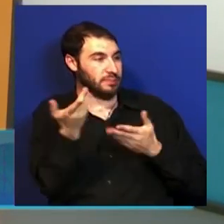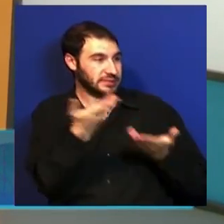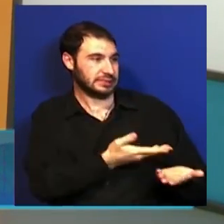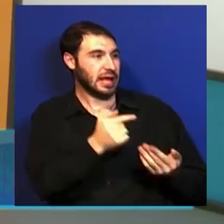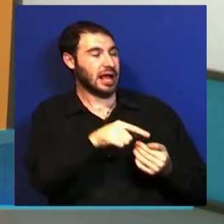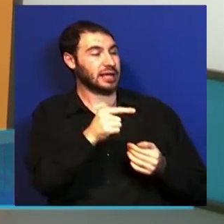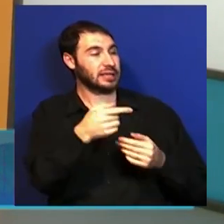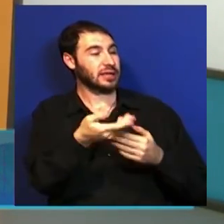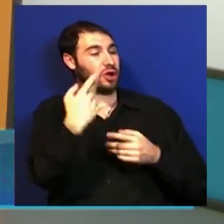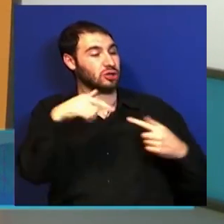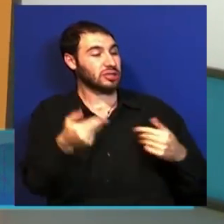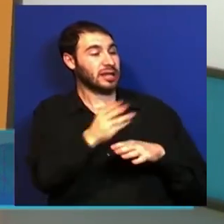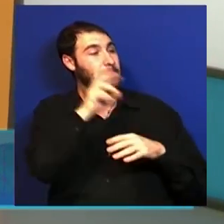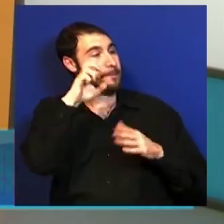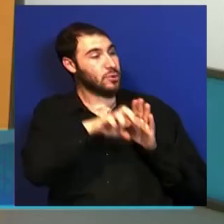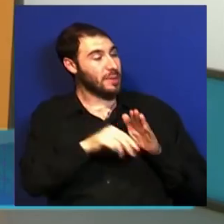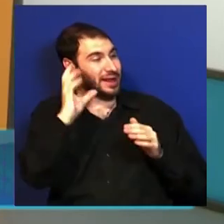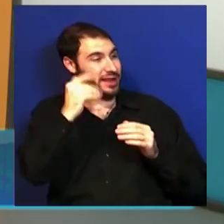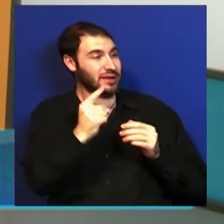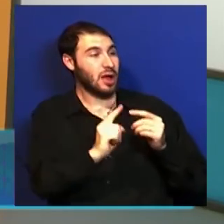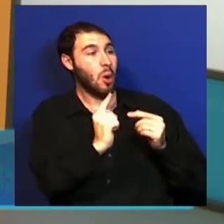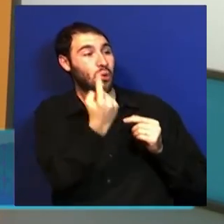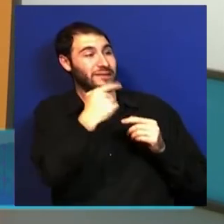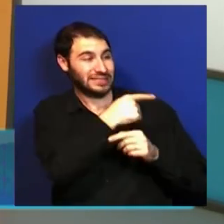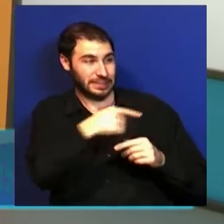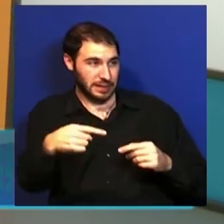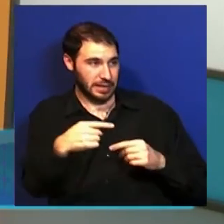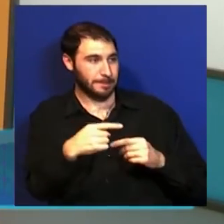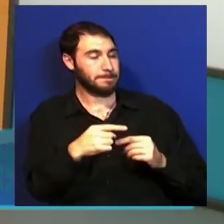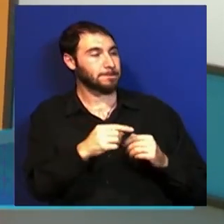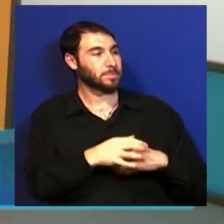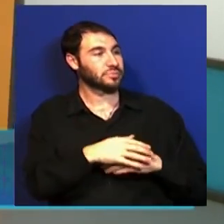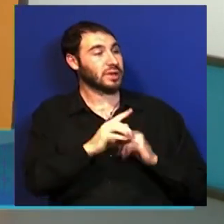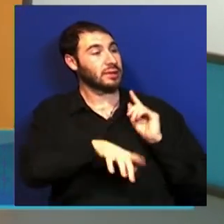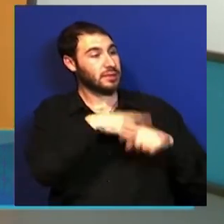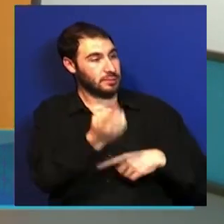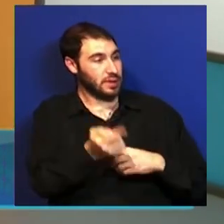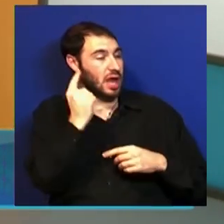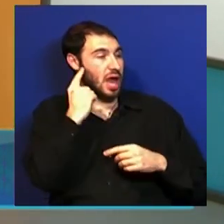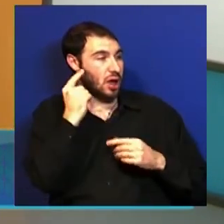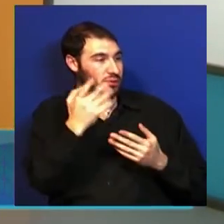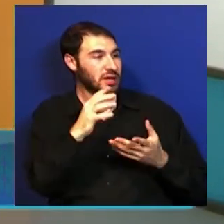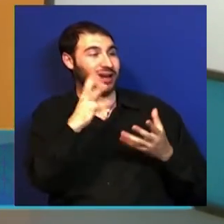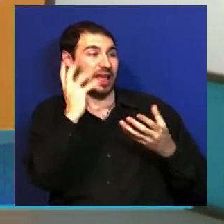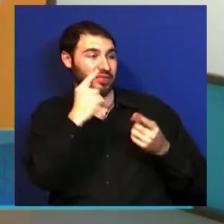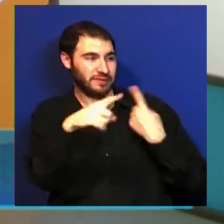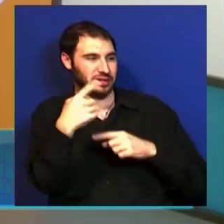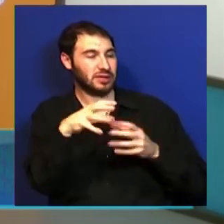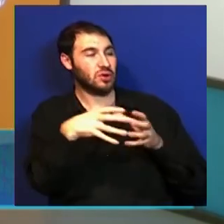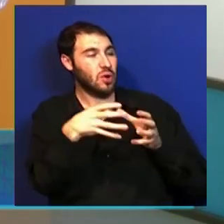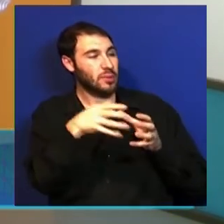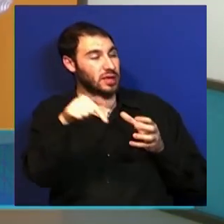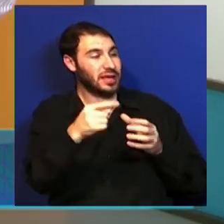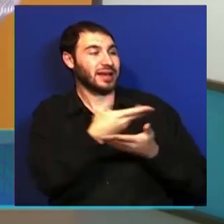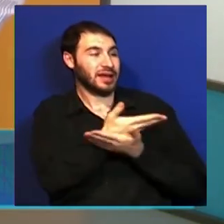chicos el backstage de lo que es el programa de radio. Se graba una vez por semana y se va luego, lo pueden escuchar por diferentes radios, radios comunitarias